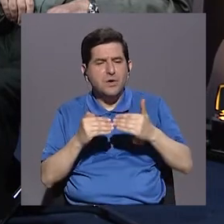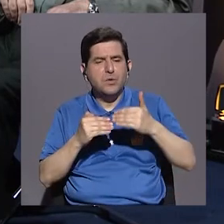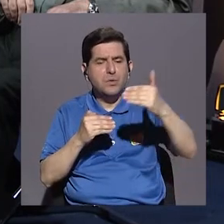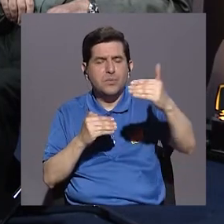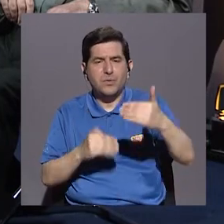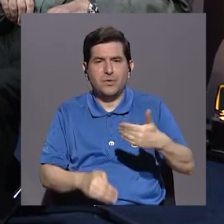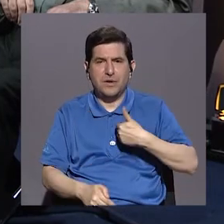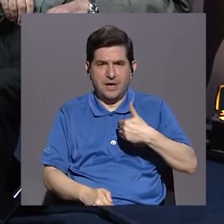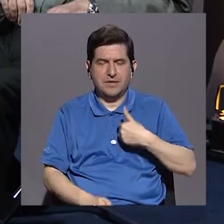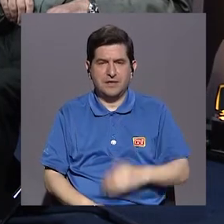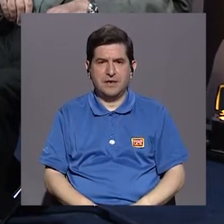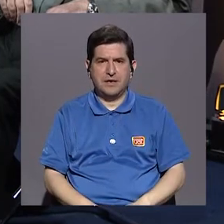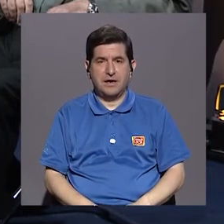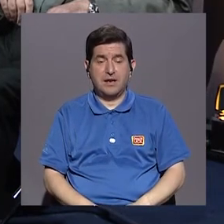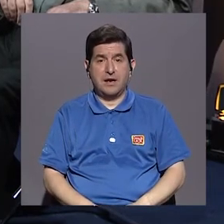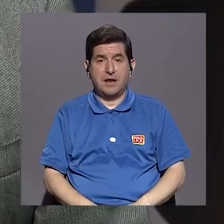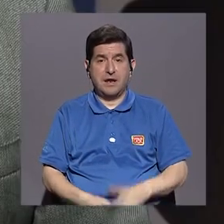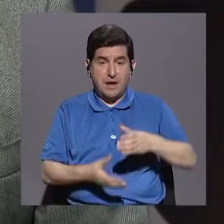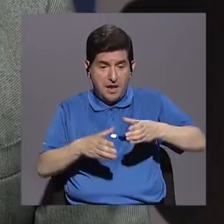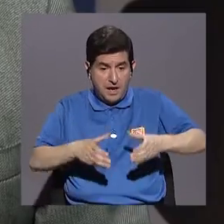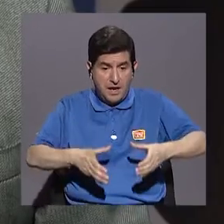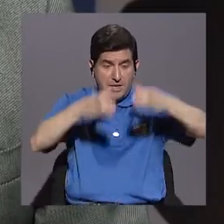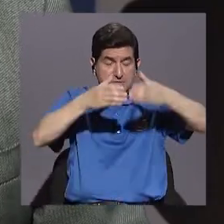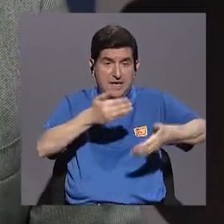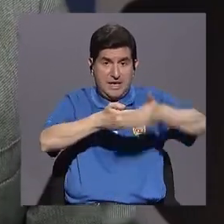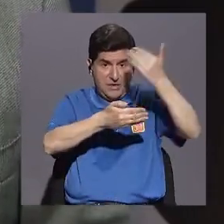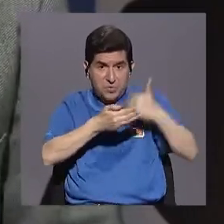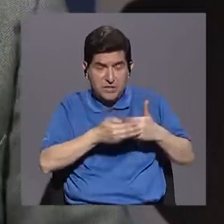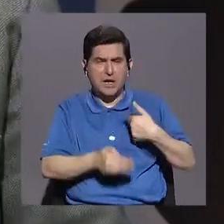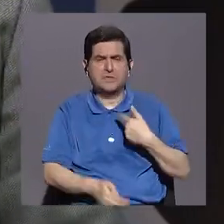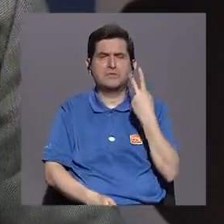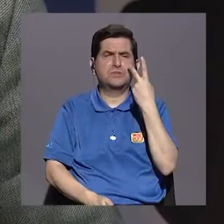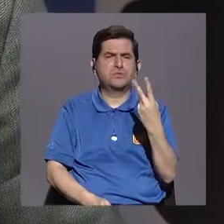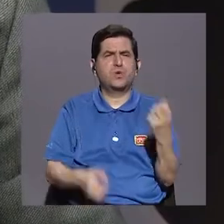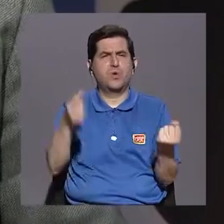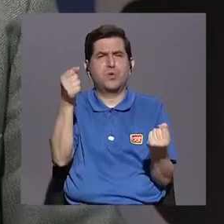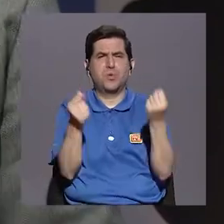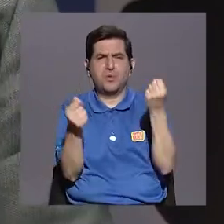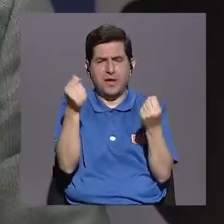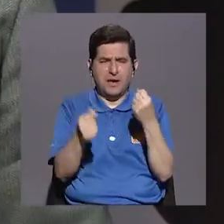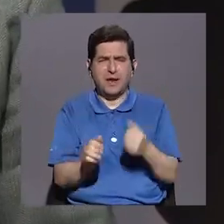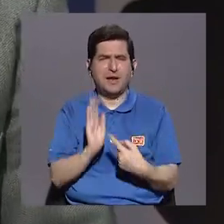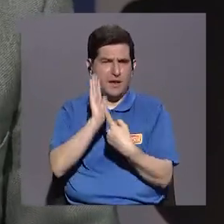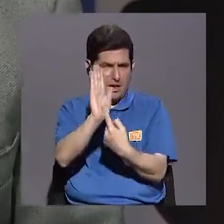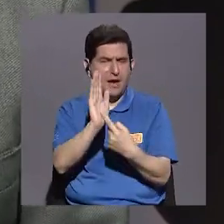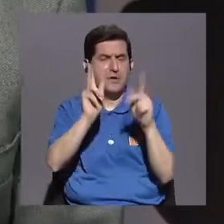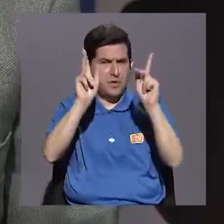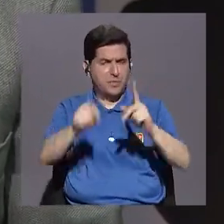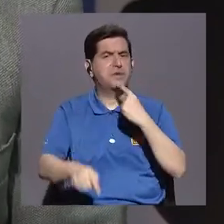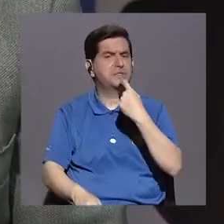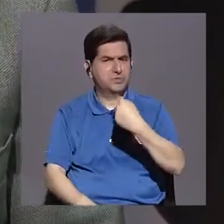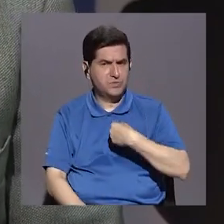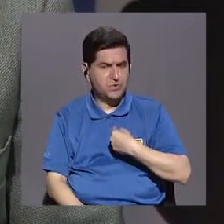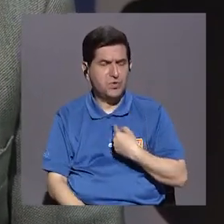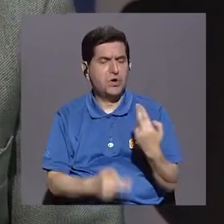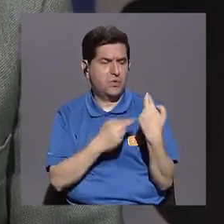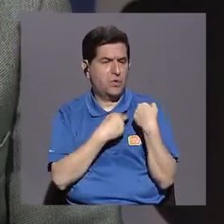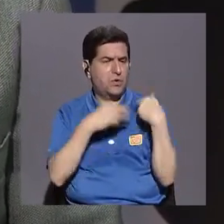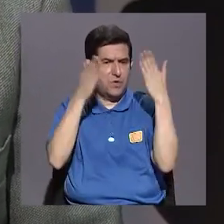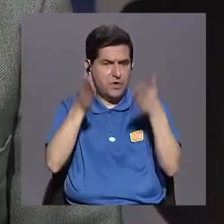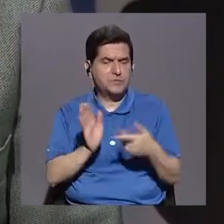cilindro hay que ponerlo atrás el cilindro según di en el auto éste me decía la persona que estaba encargado